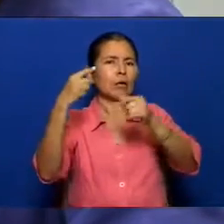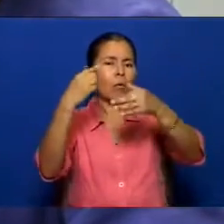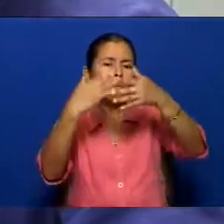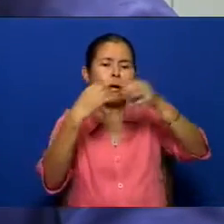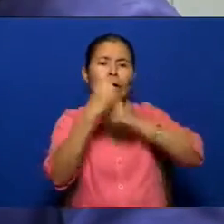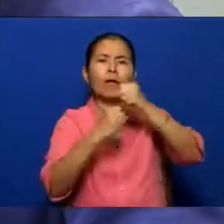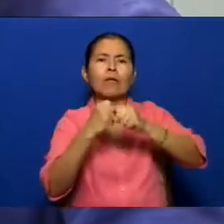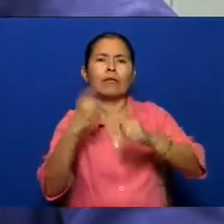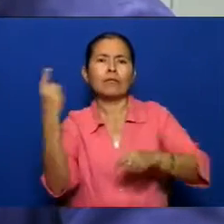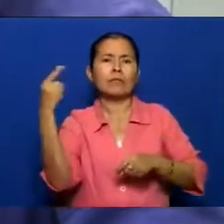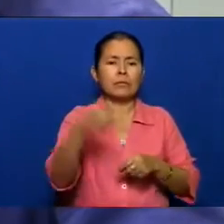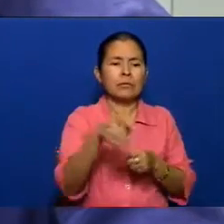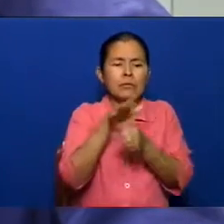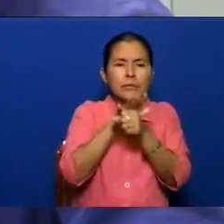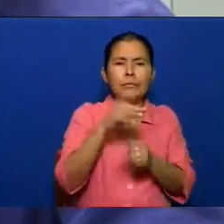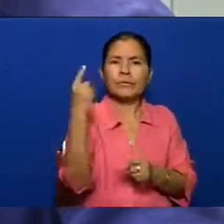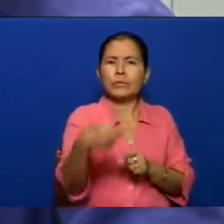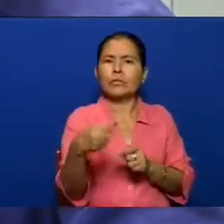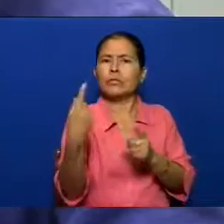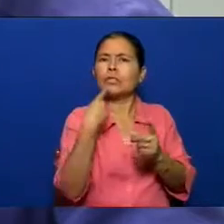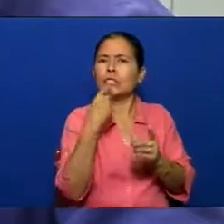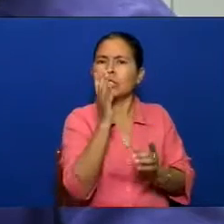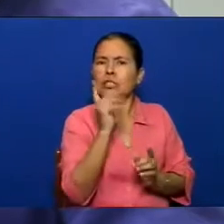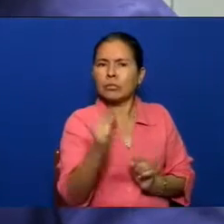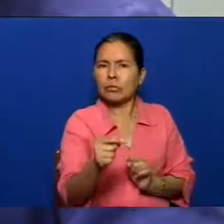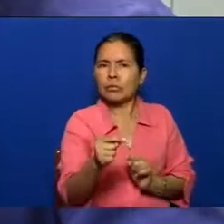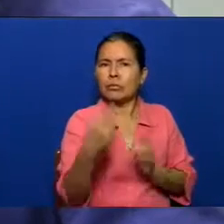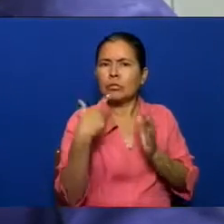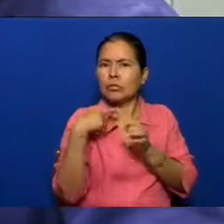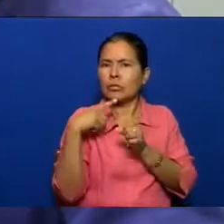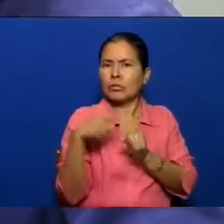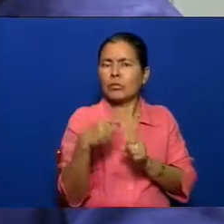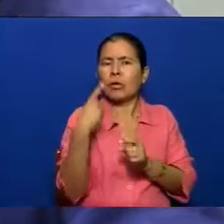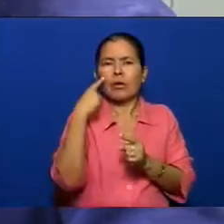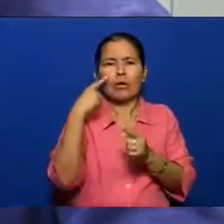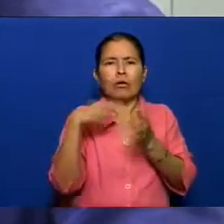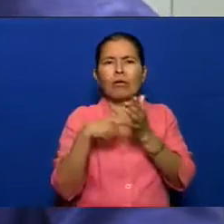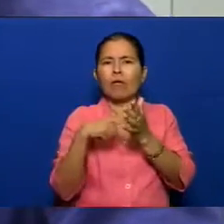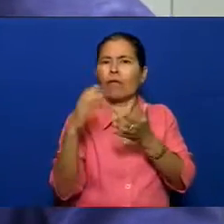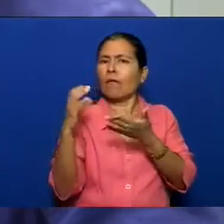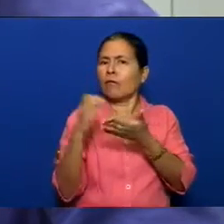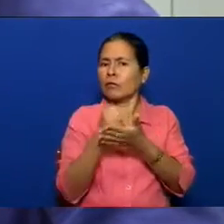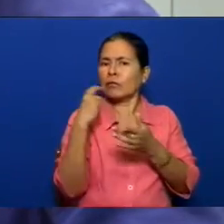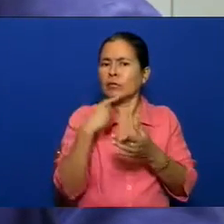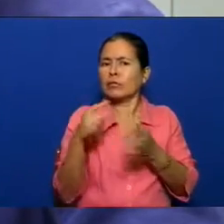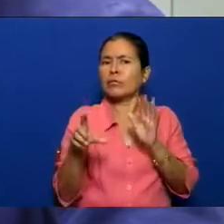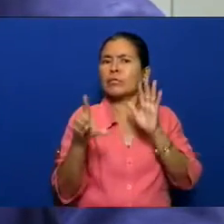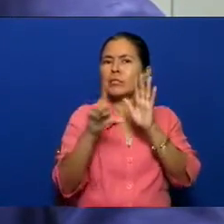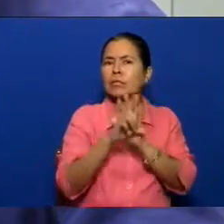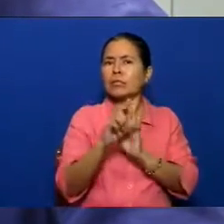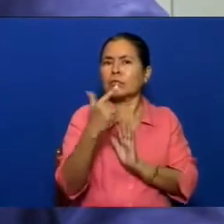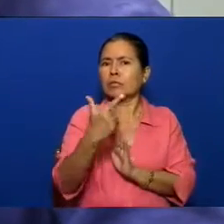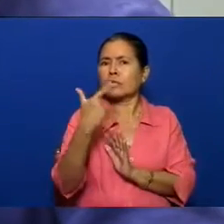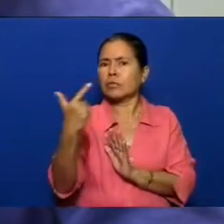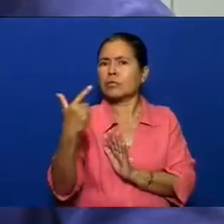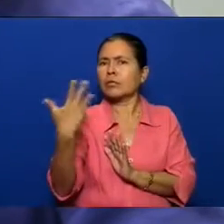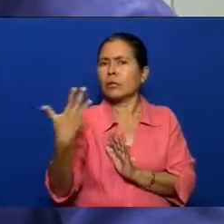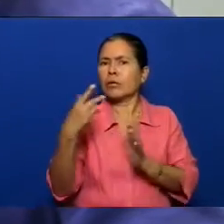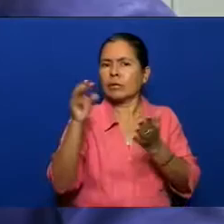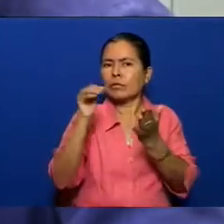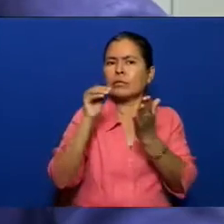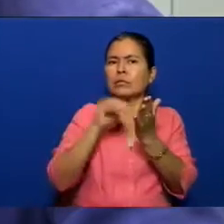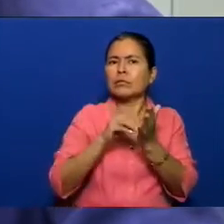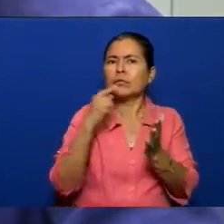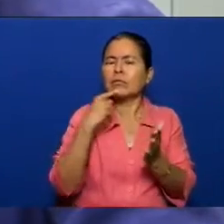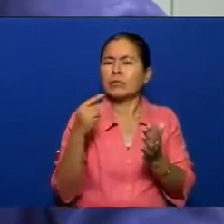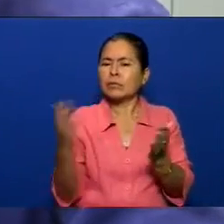haber cometido un delito contra la niñez. Inclusive en la reforma que hicimos a la ley 779, en donde se incluyó